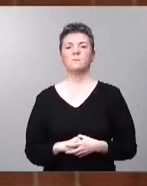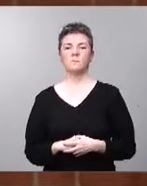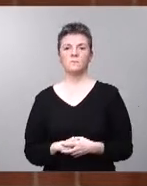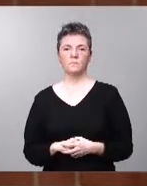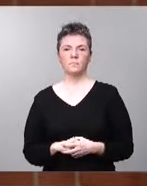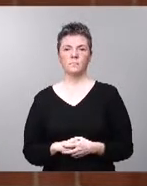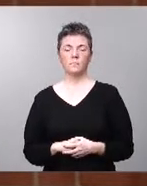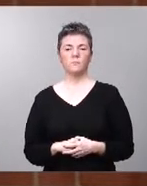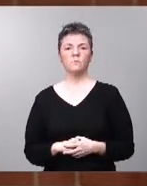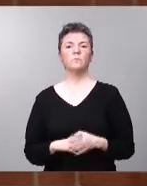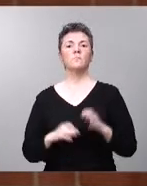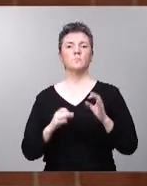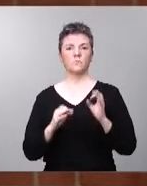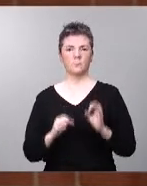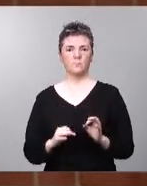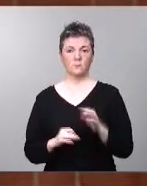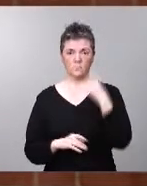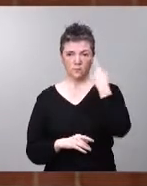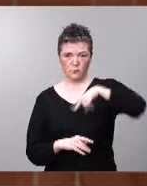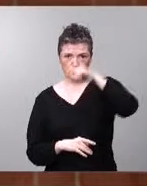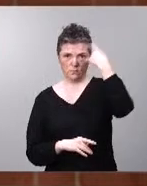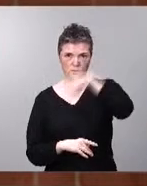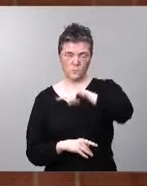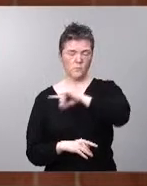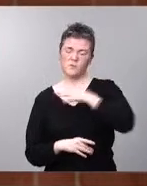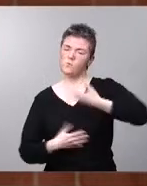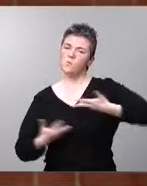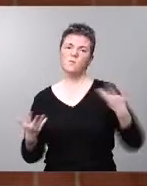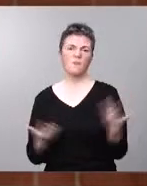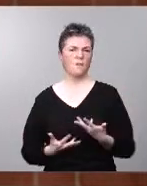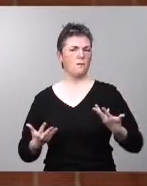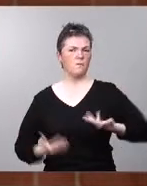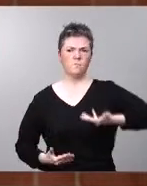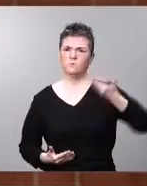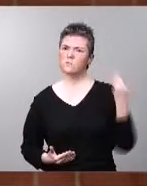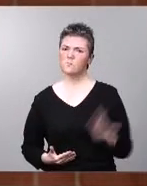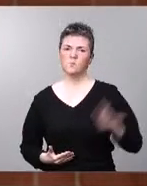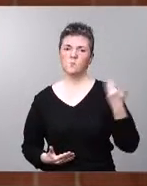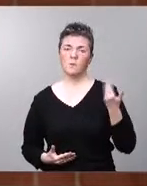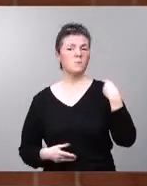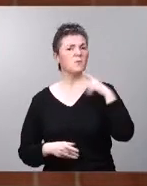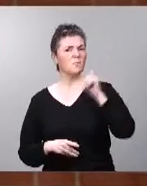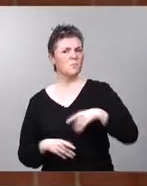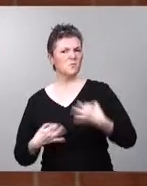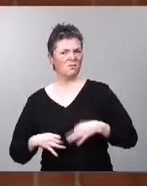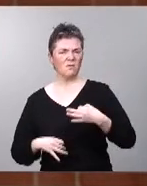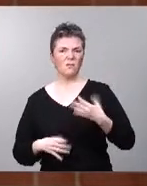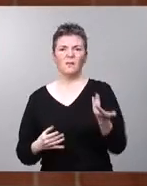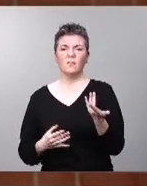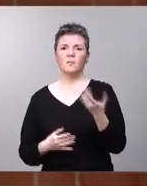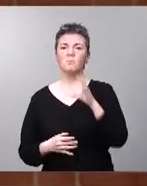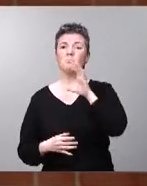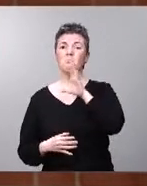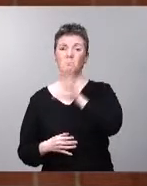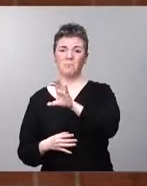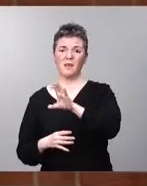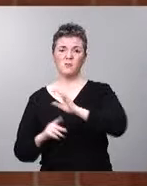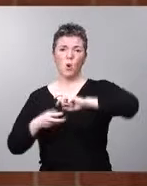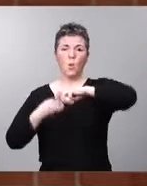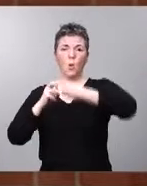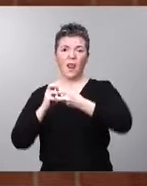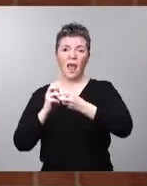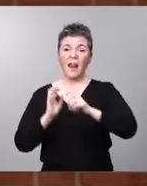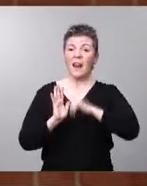como saben ustedes son muy graves y son muy simples a la vez una potencia nuclear ha violado la legalidad internacional